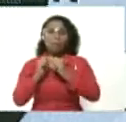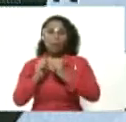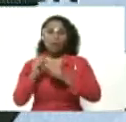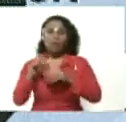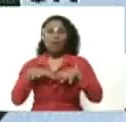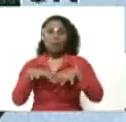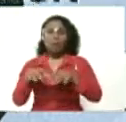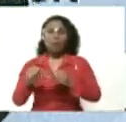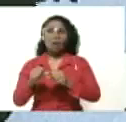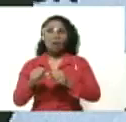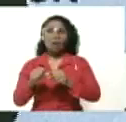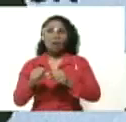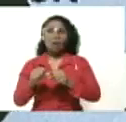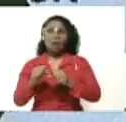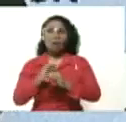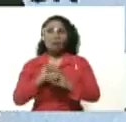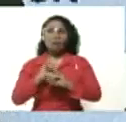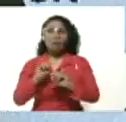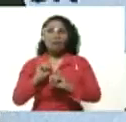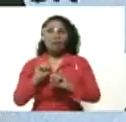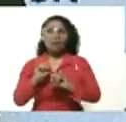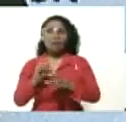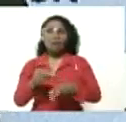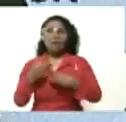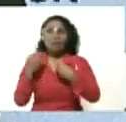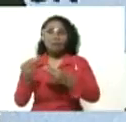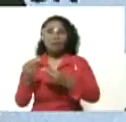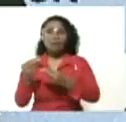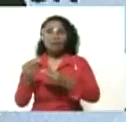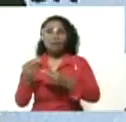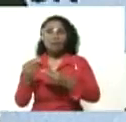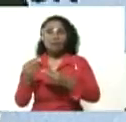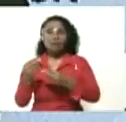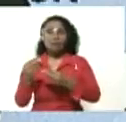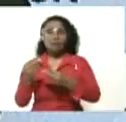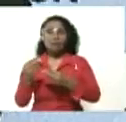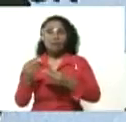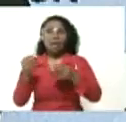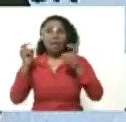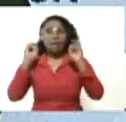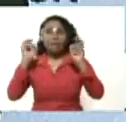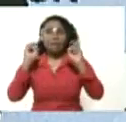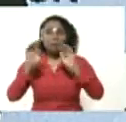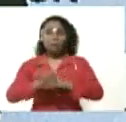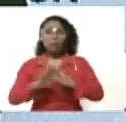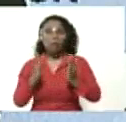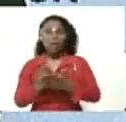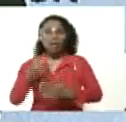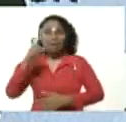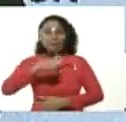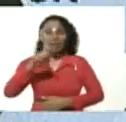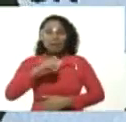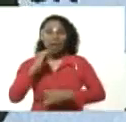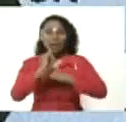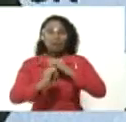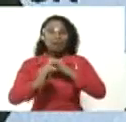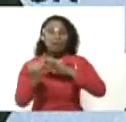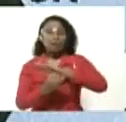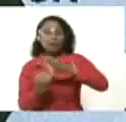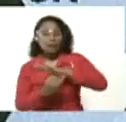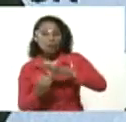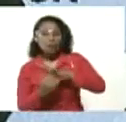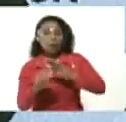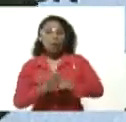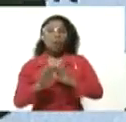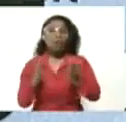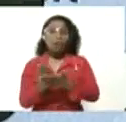capitalismo, voy terminando, indicaron Marx y Engels, tiene vocación global, de manera que necesita instituciones globales para